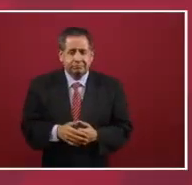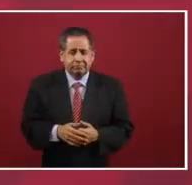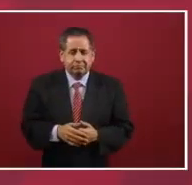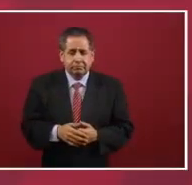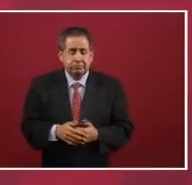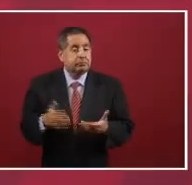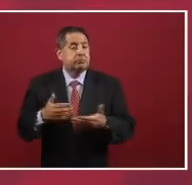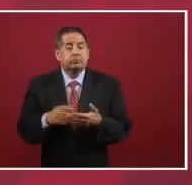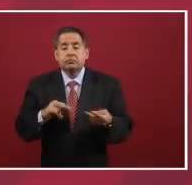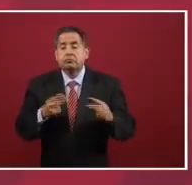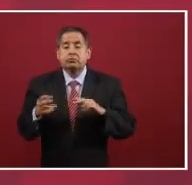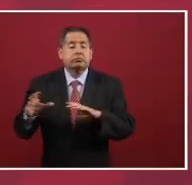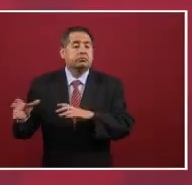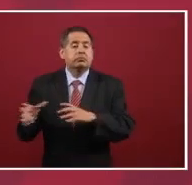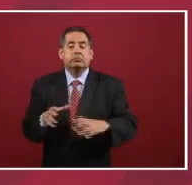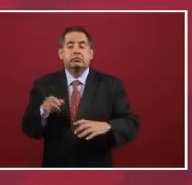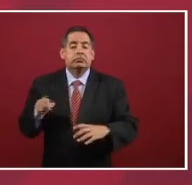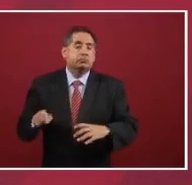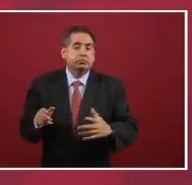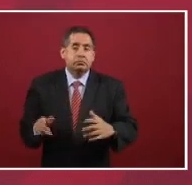¿qué horas son?